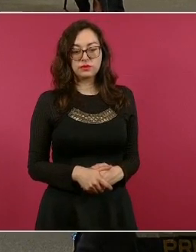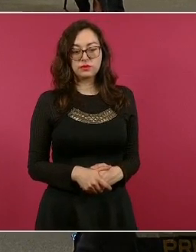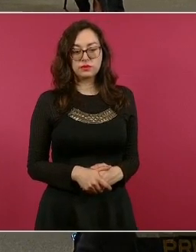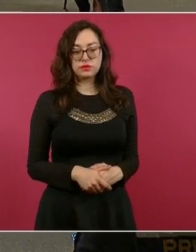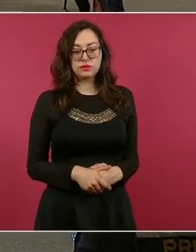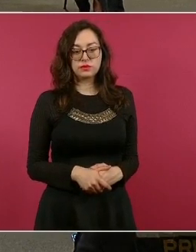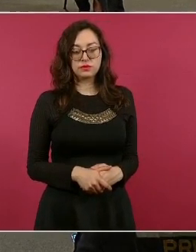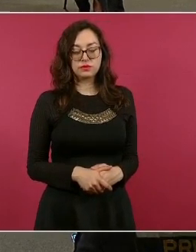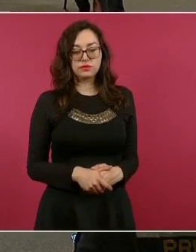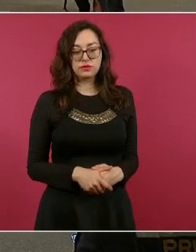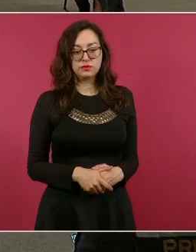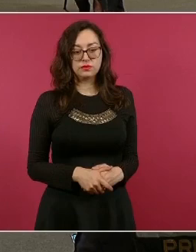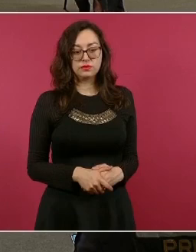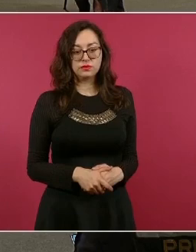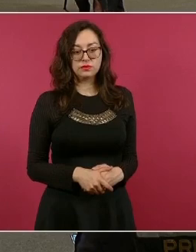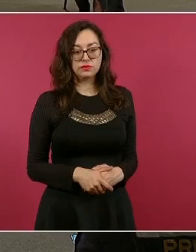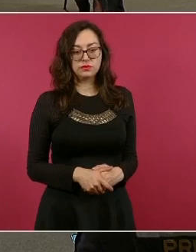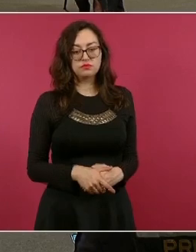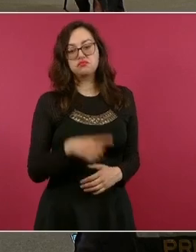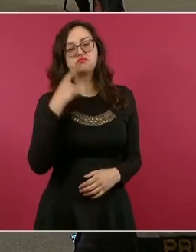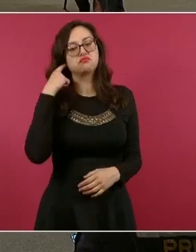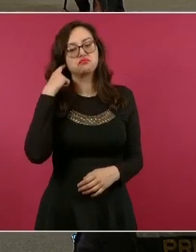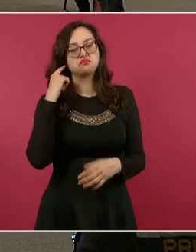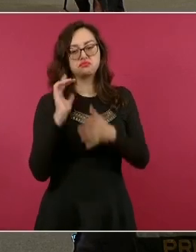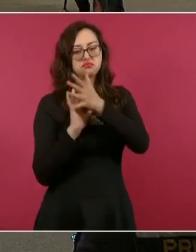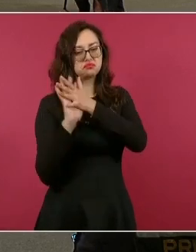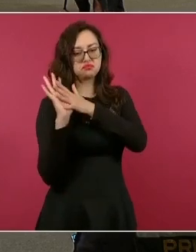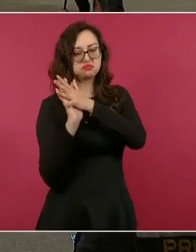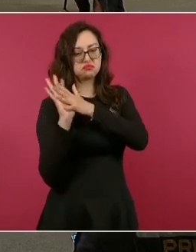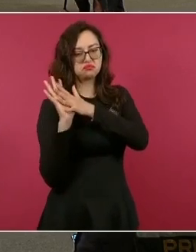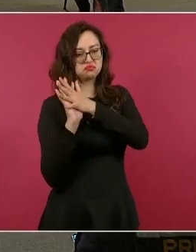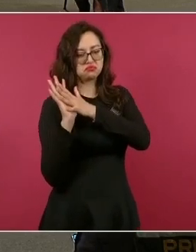Oye, pero